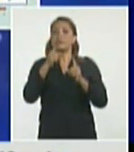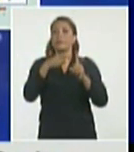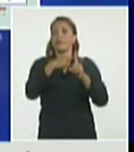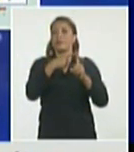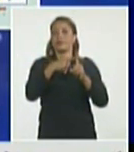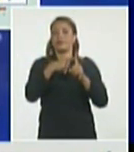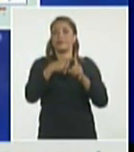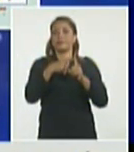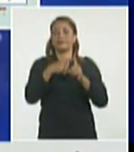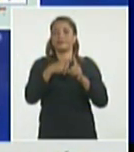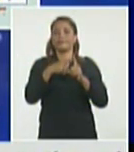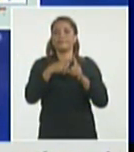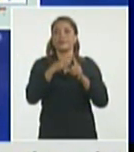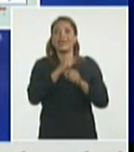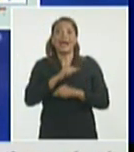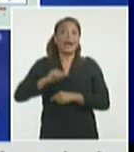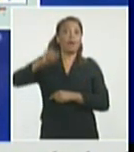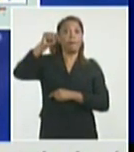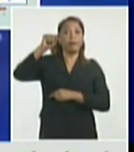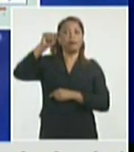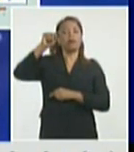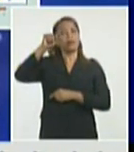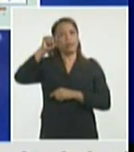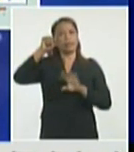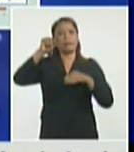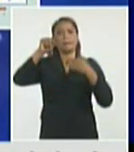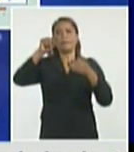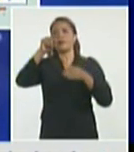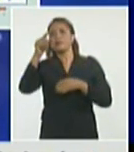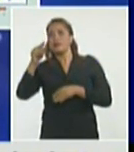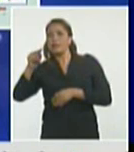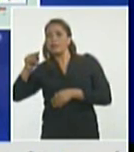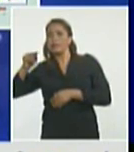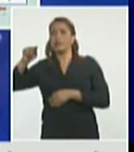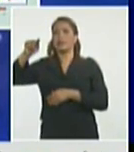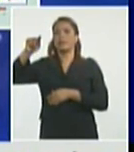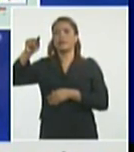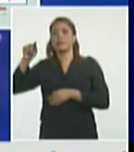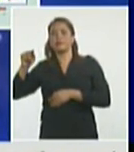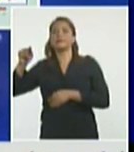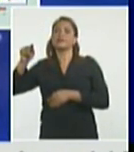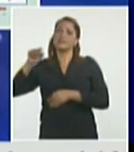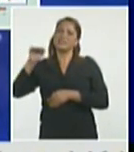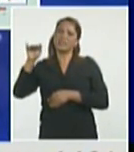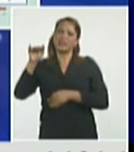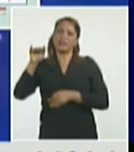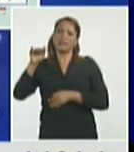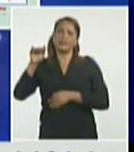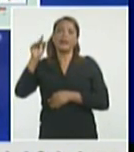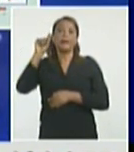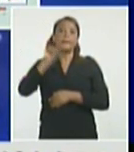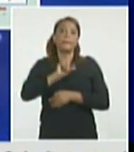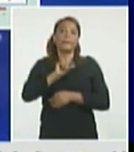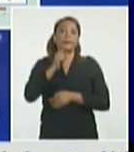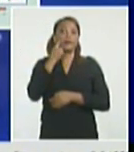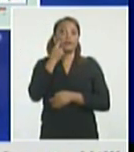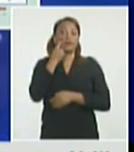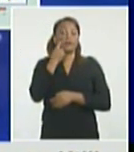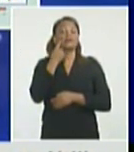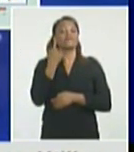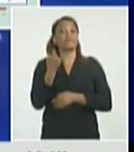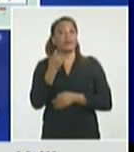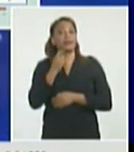hubo un pico alto ahí, después se ha mantenido con alto, pero todavía. La tendencia, como se ve, todavía